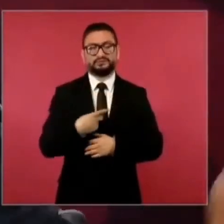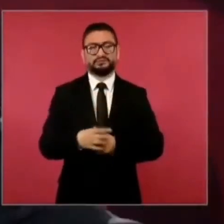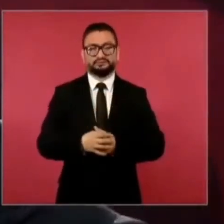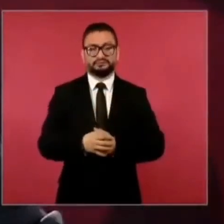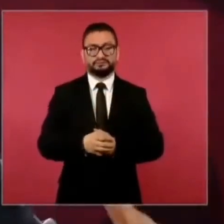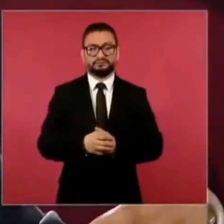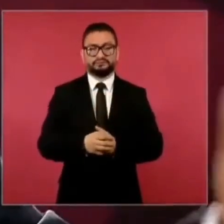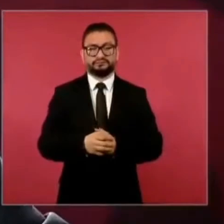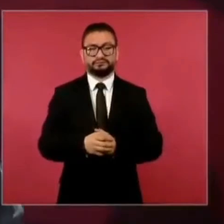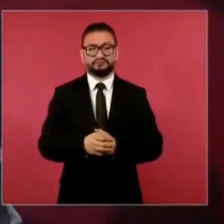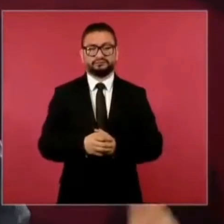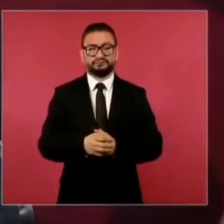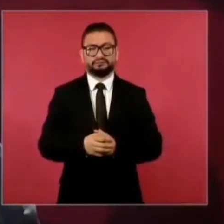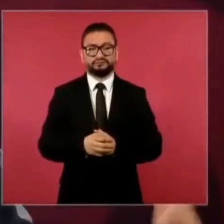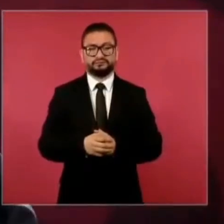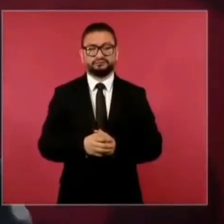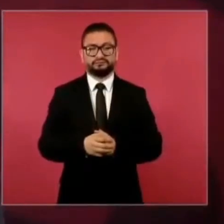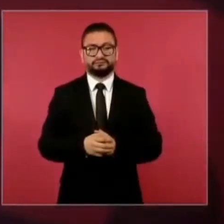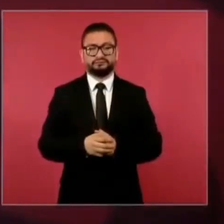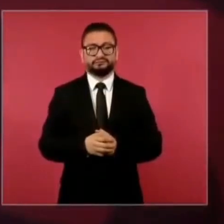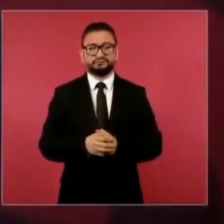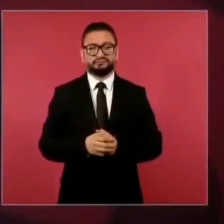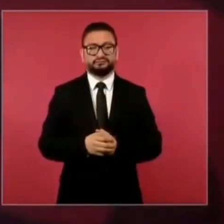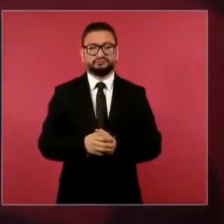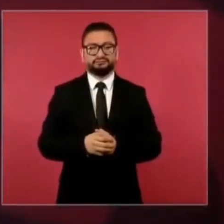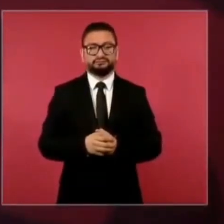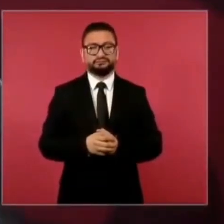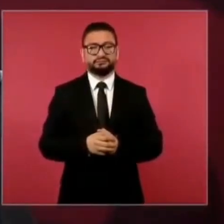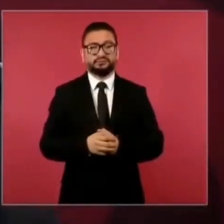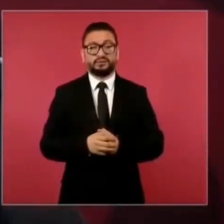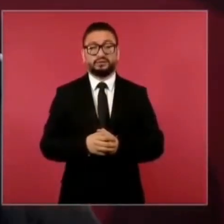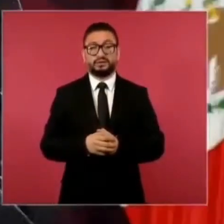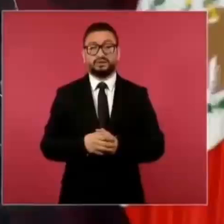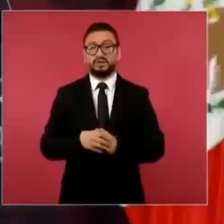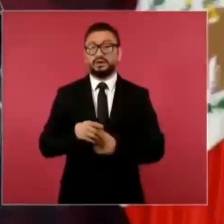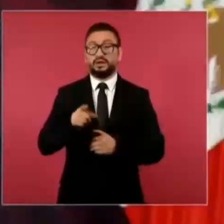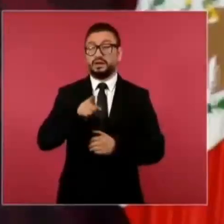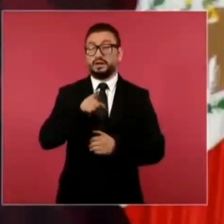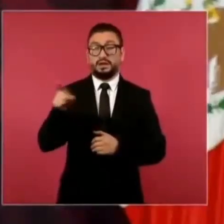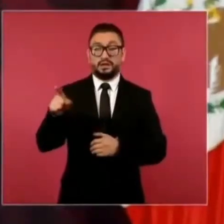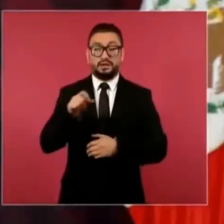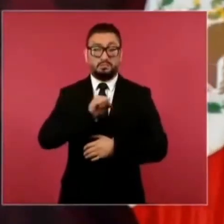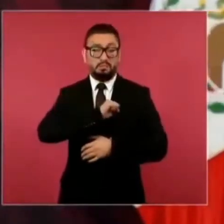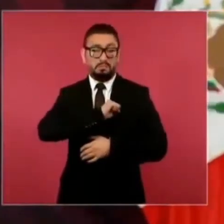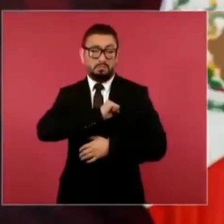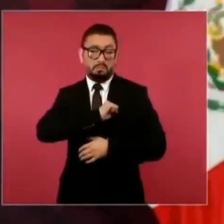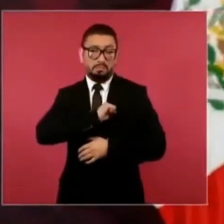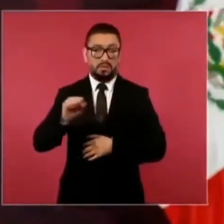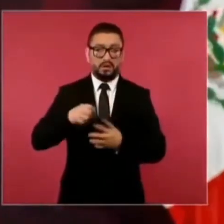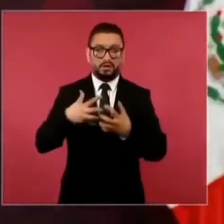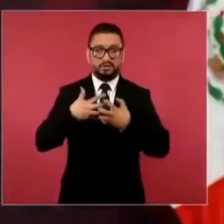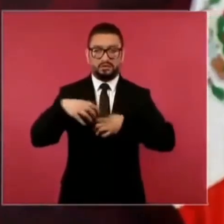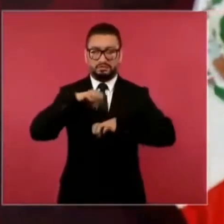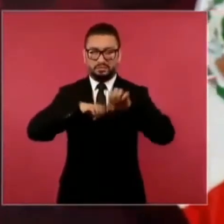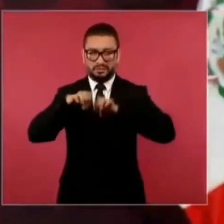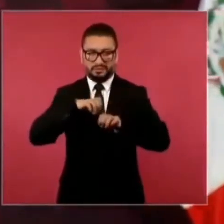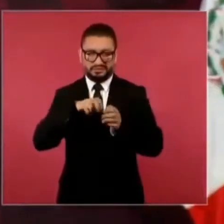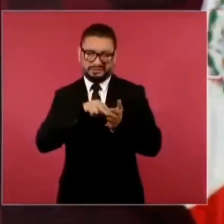no es que fuesen malos, perversos los empresarios